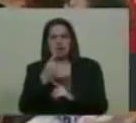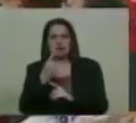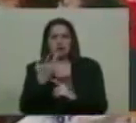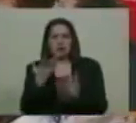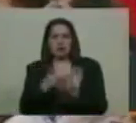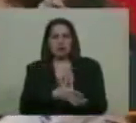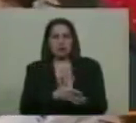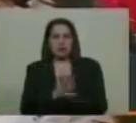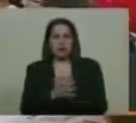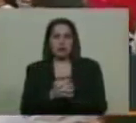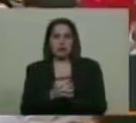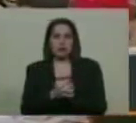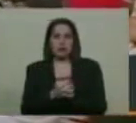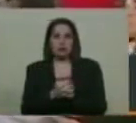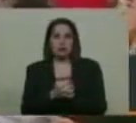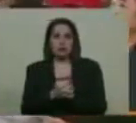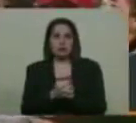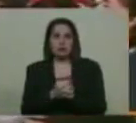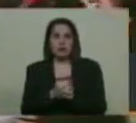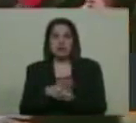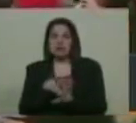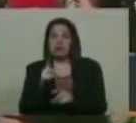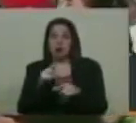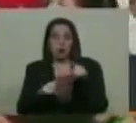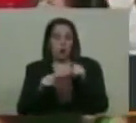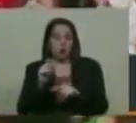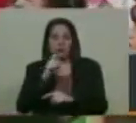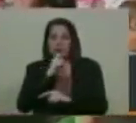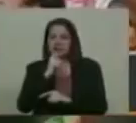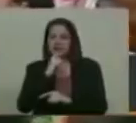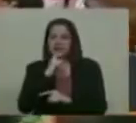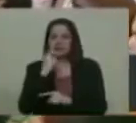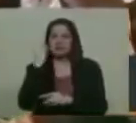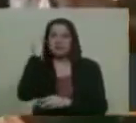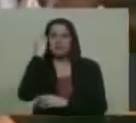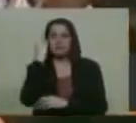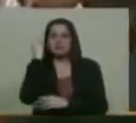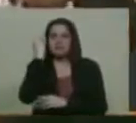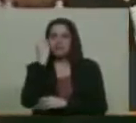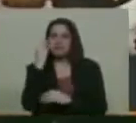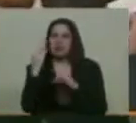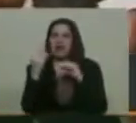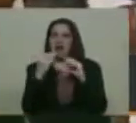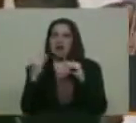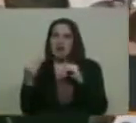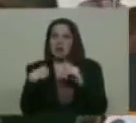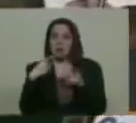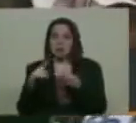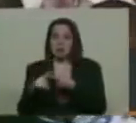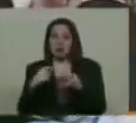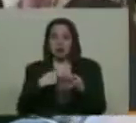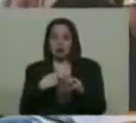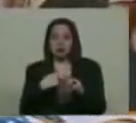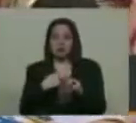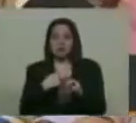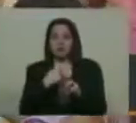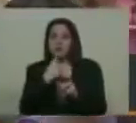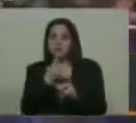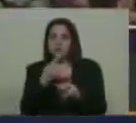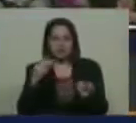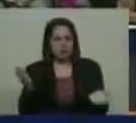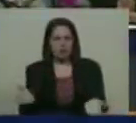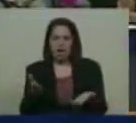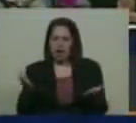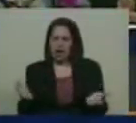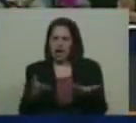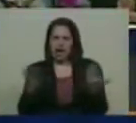frase. Cuando estoy bajo grandes dificultades, siempre hablamos, Silvia y yo, y Silvia me dice: pa'lante,